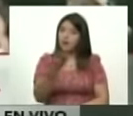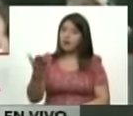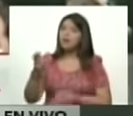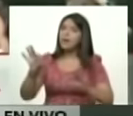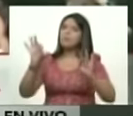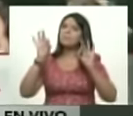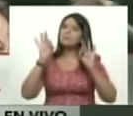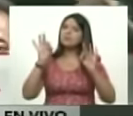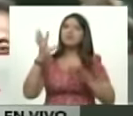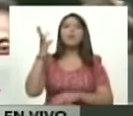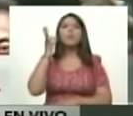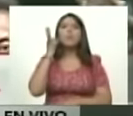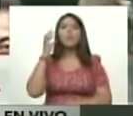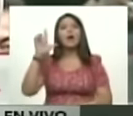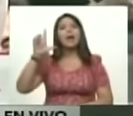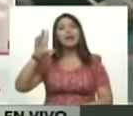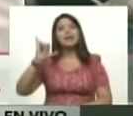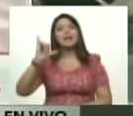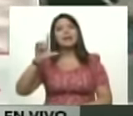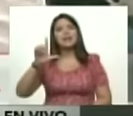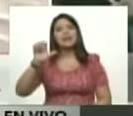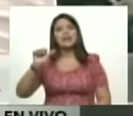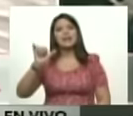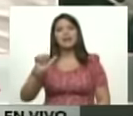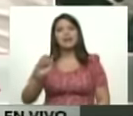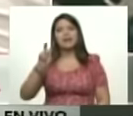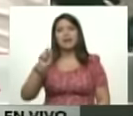especialmente a nuestra hermana Lilian Tintori, a Mixi,